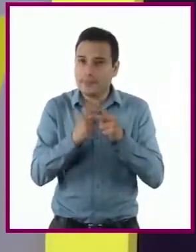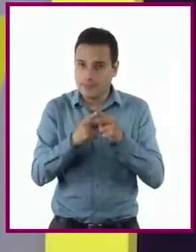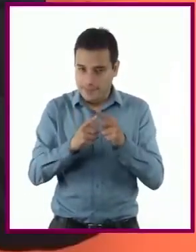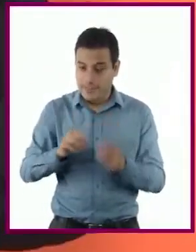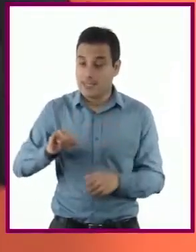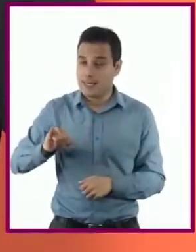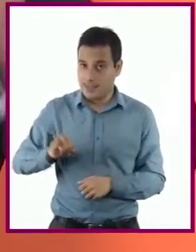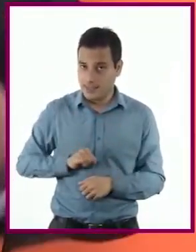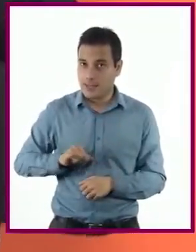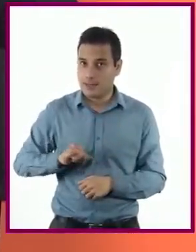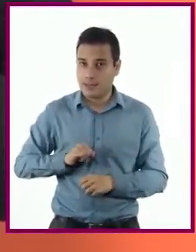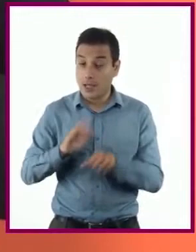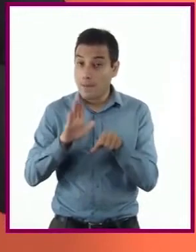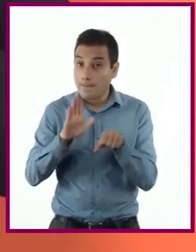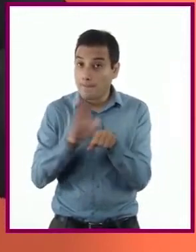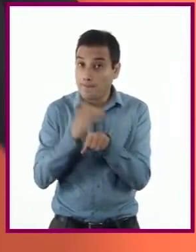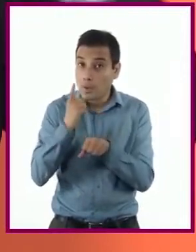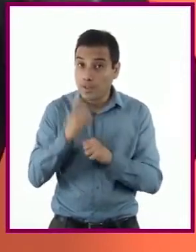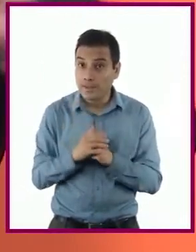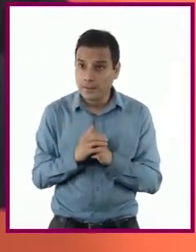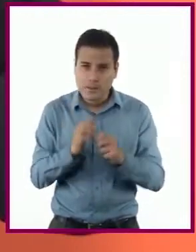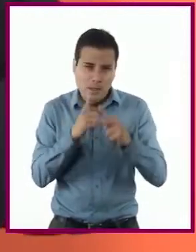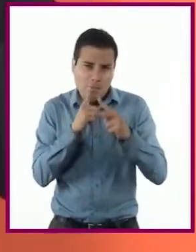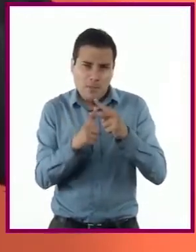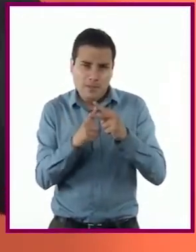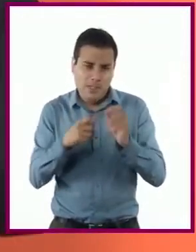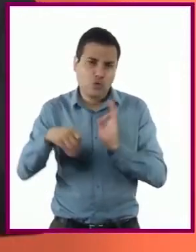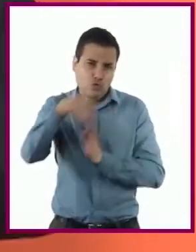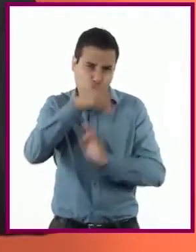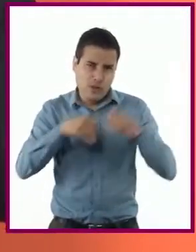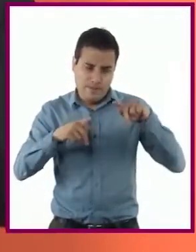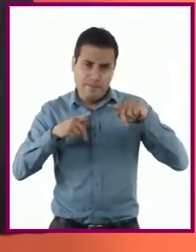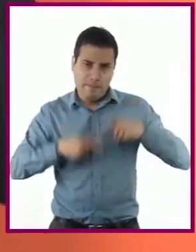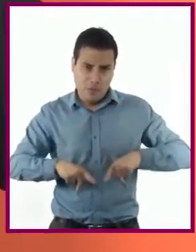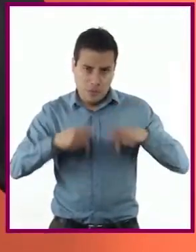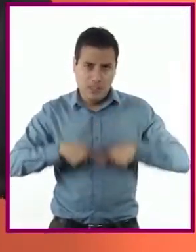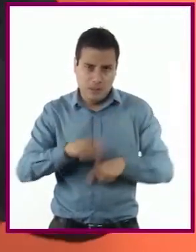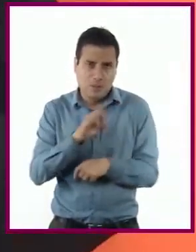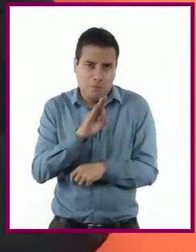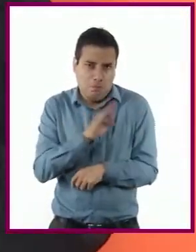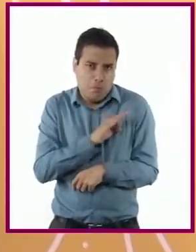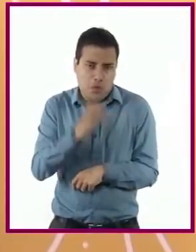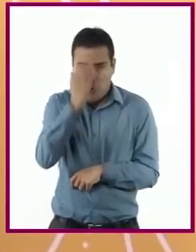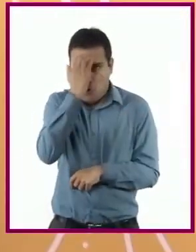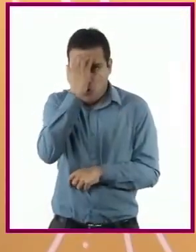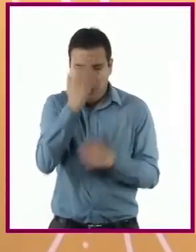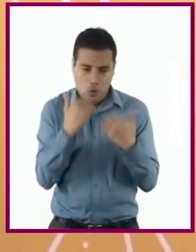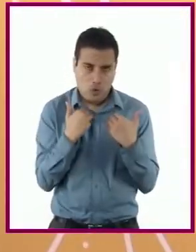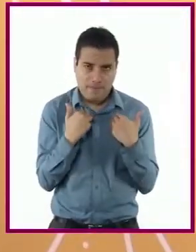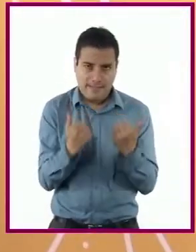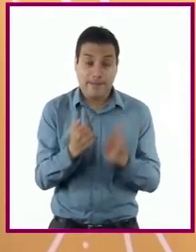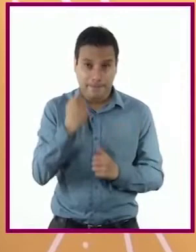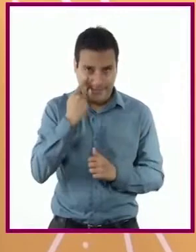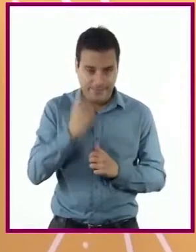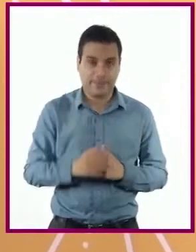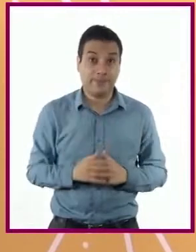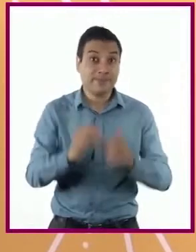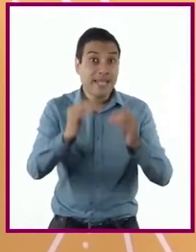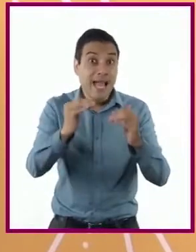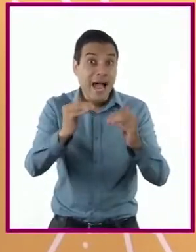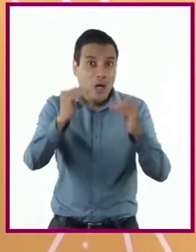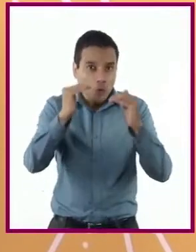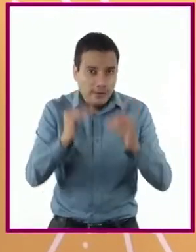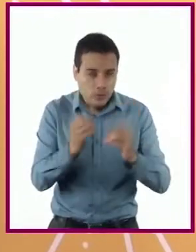es estar al alcance de todas las personas y ampliar nuestra comprensión. A continuación, se da